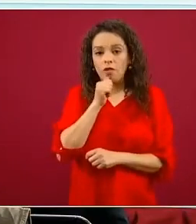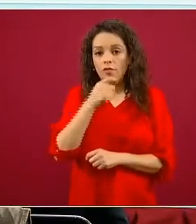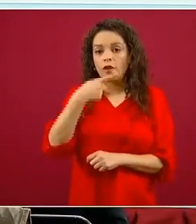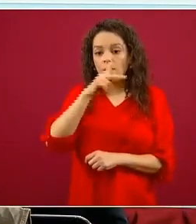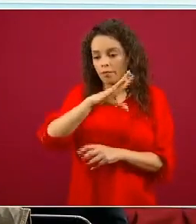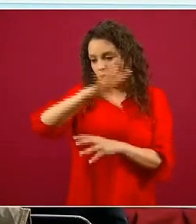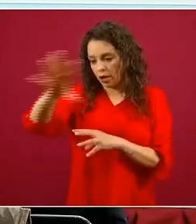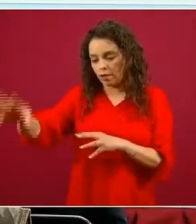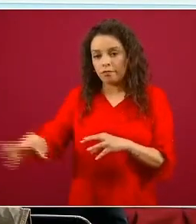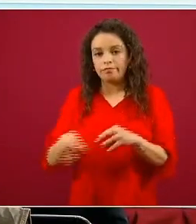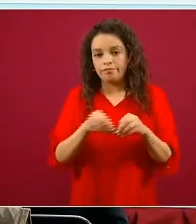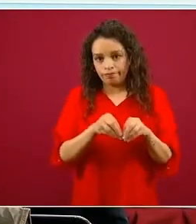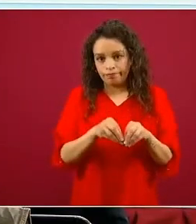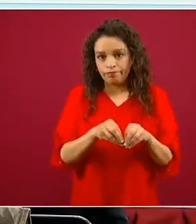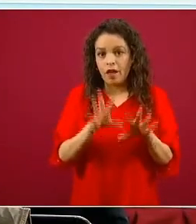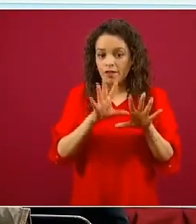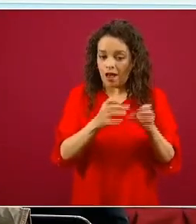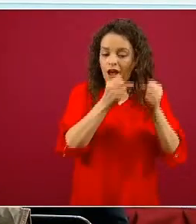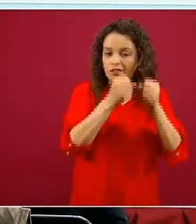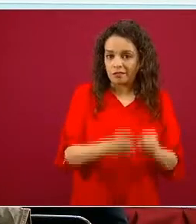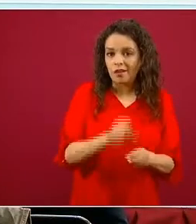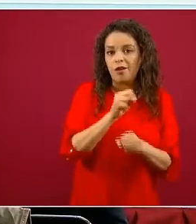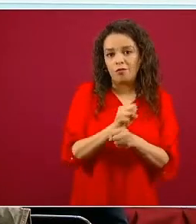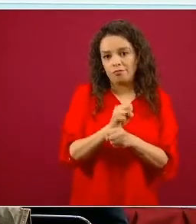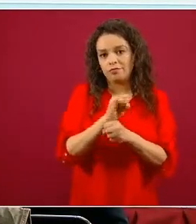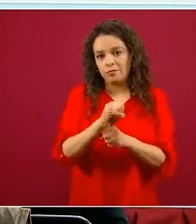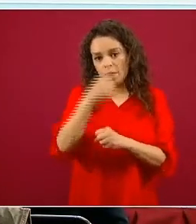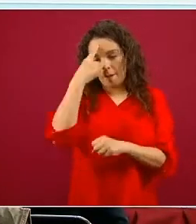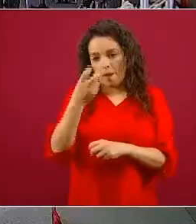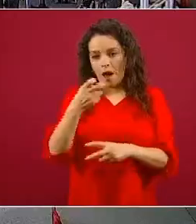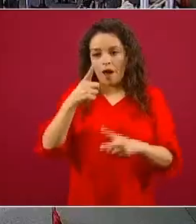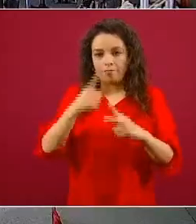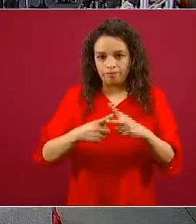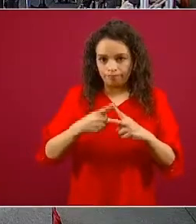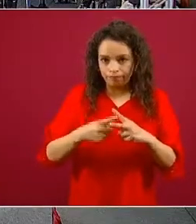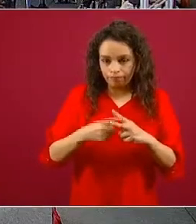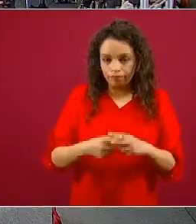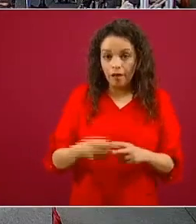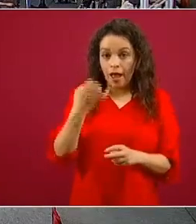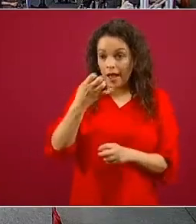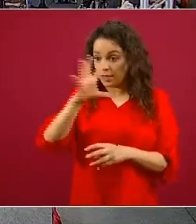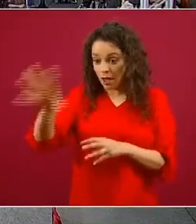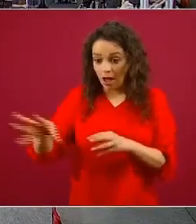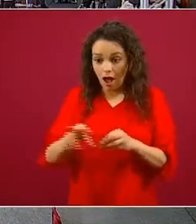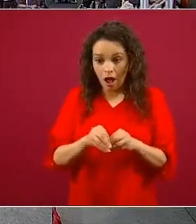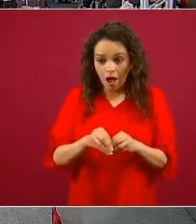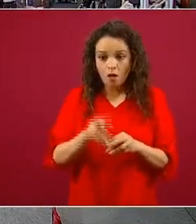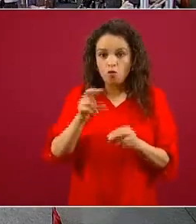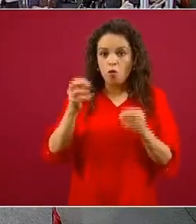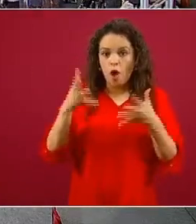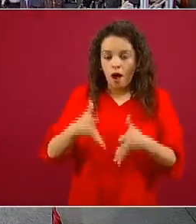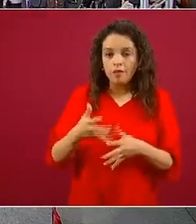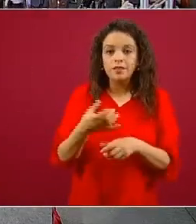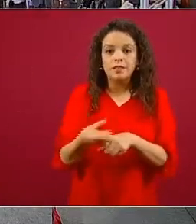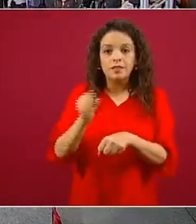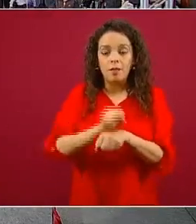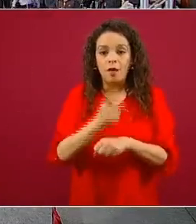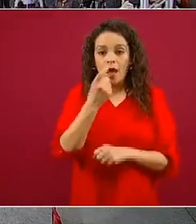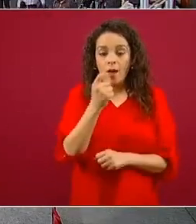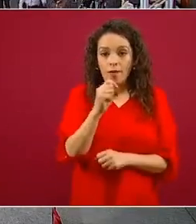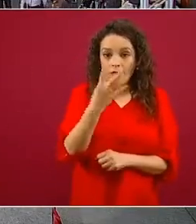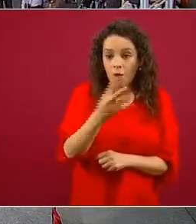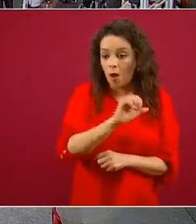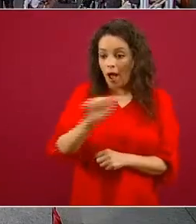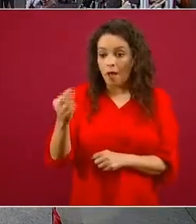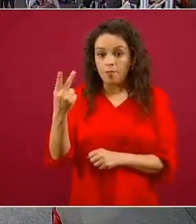las defunciones que han sido confirmadas, y aún con esta suma vemos que de la semana 24 a la 25 tenemos un descenso de